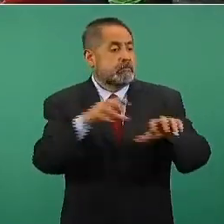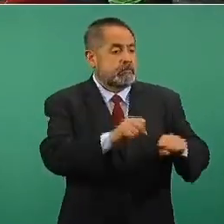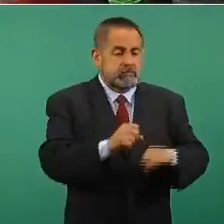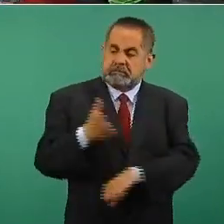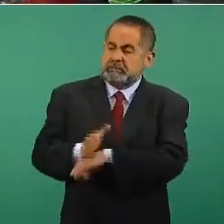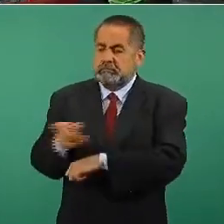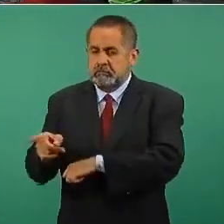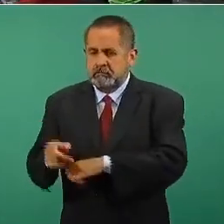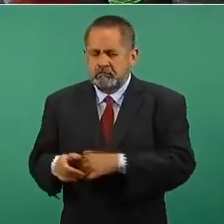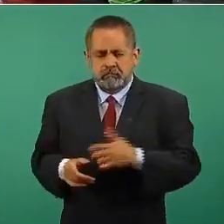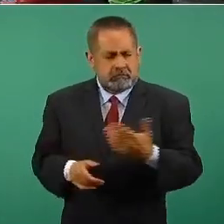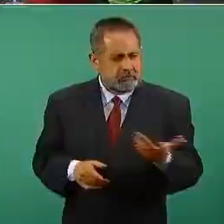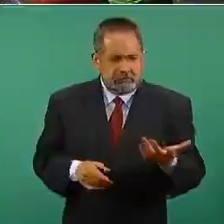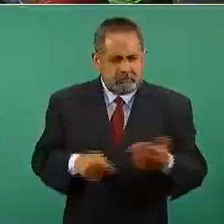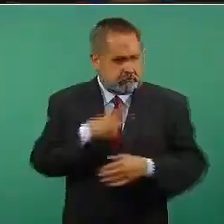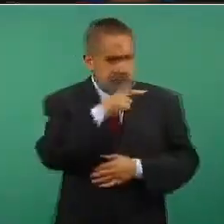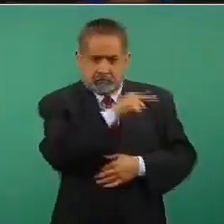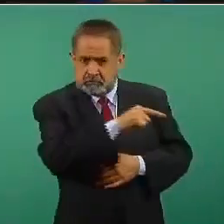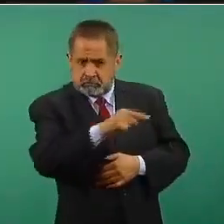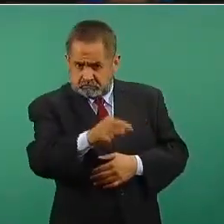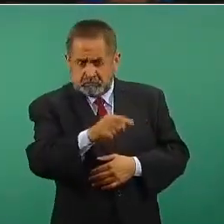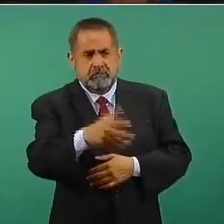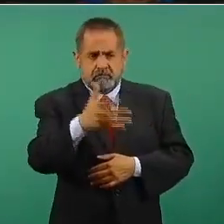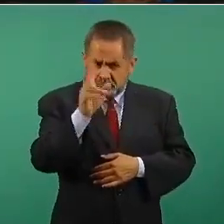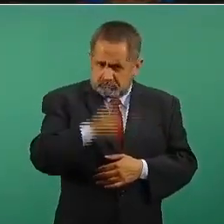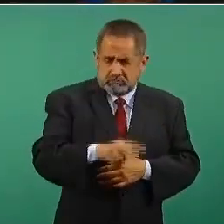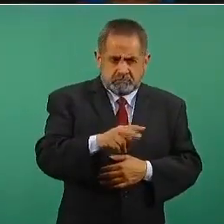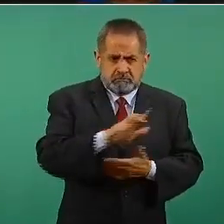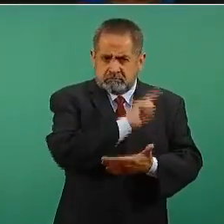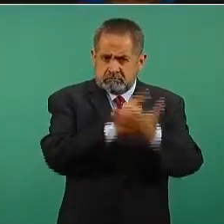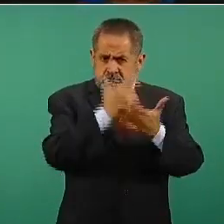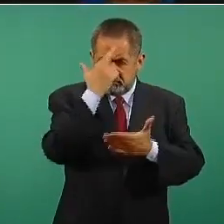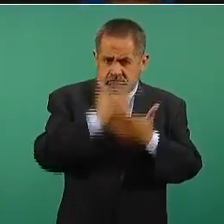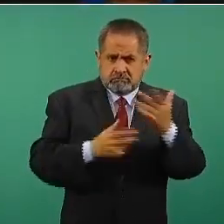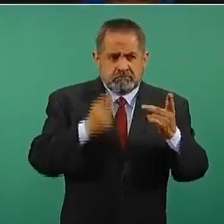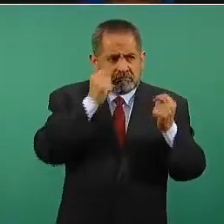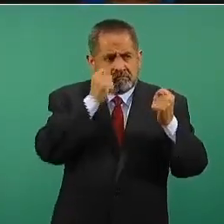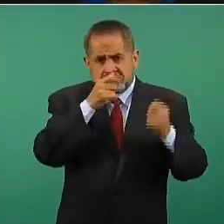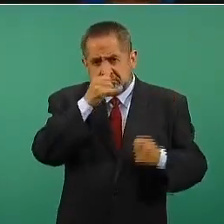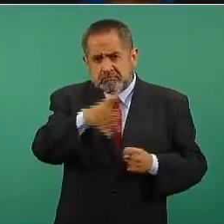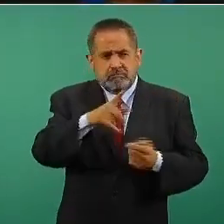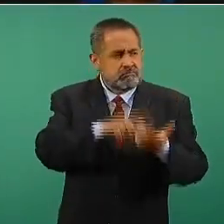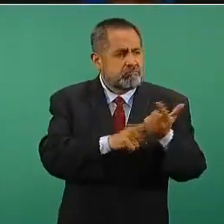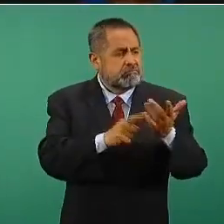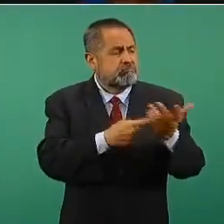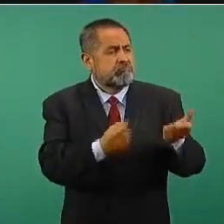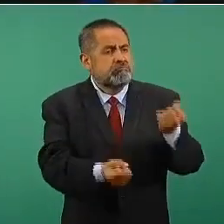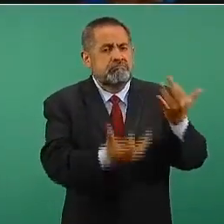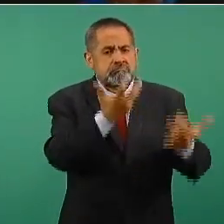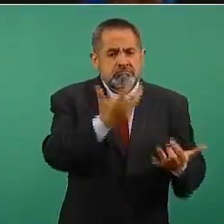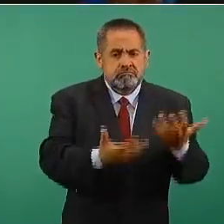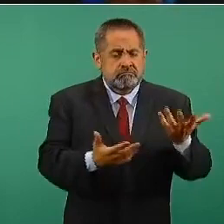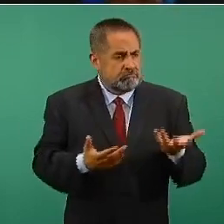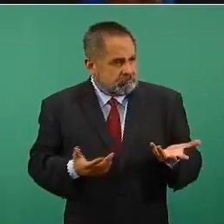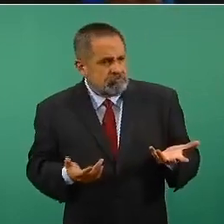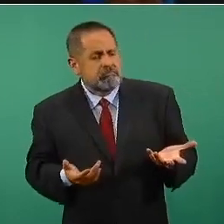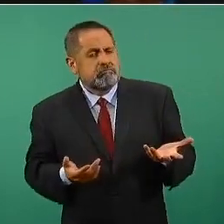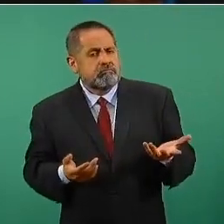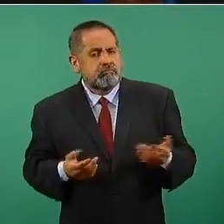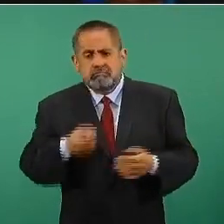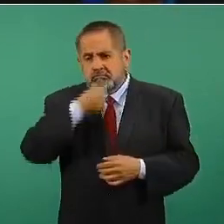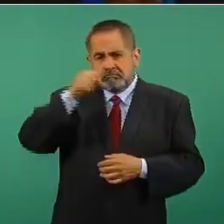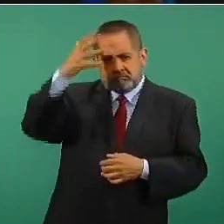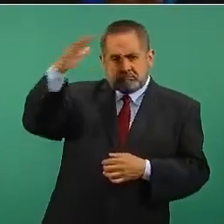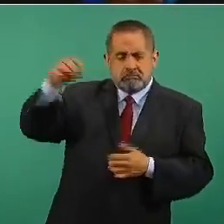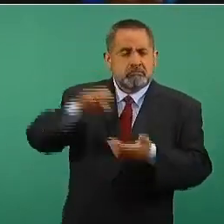cuando hubo claras agresiones, hubo quienes prendieron fuego. Esta misma queja la hacen algunos adultos mayores,